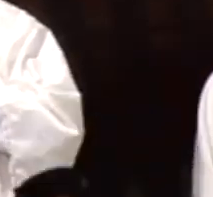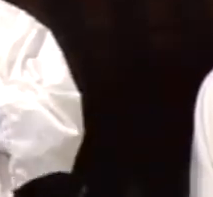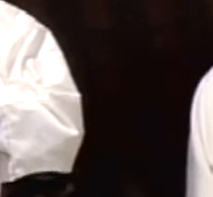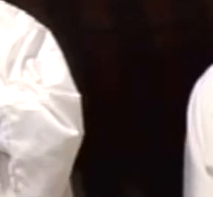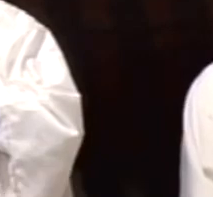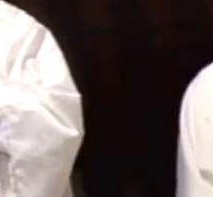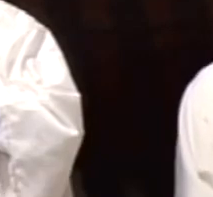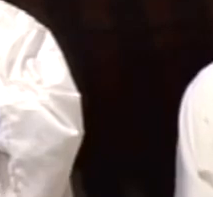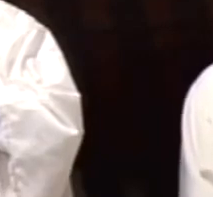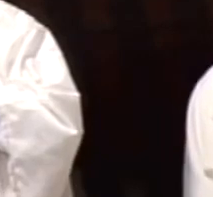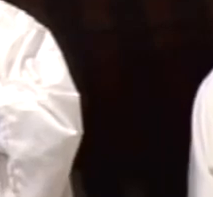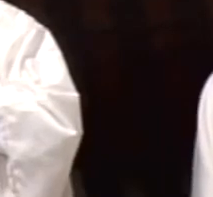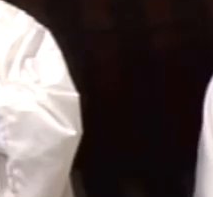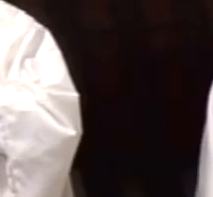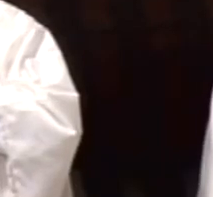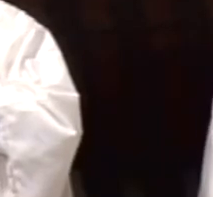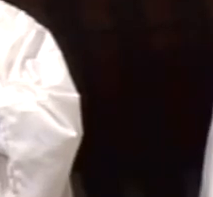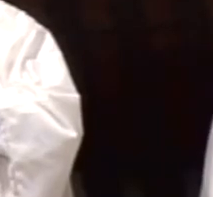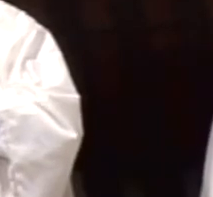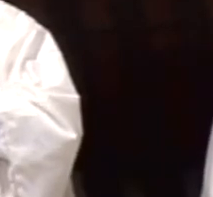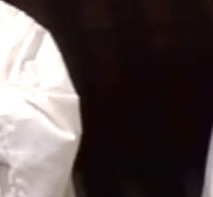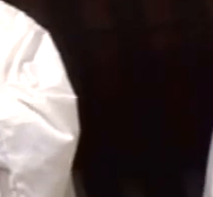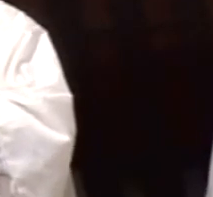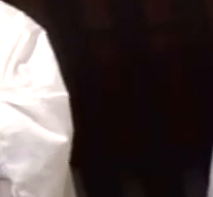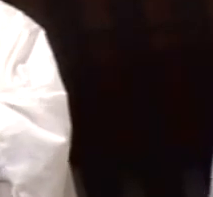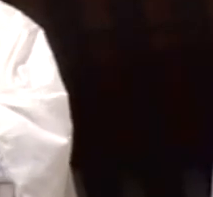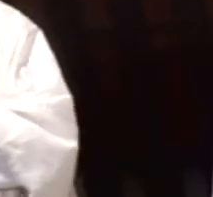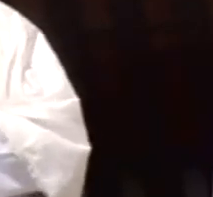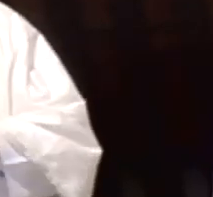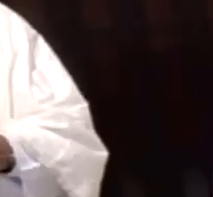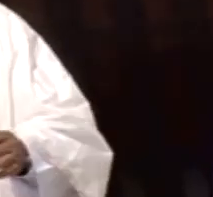Nuestro auxilio es el nombre del Señor.